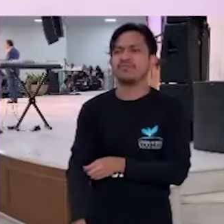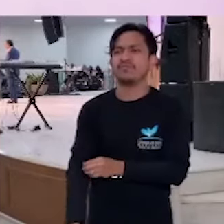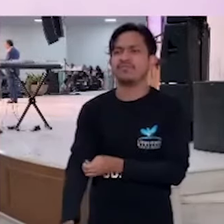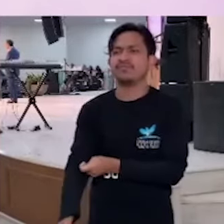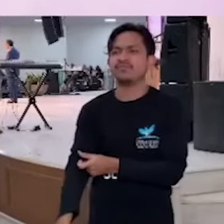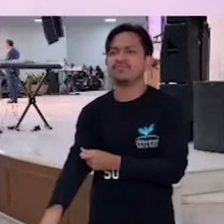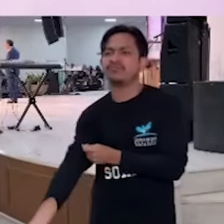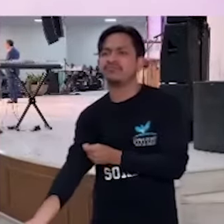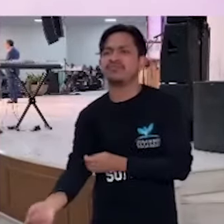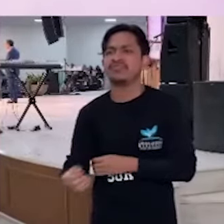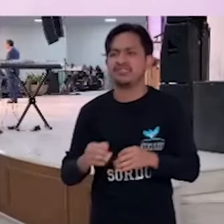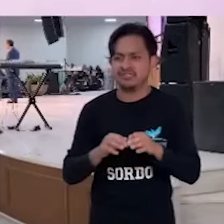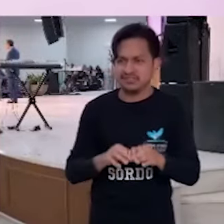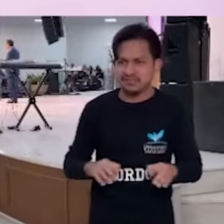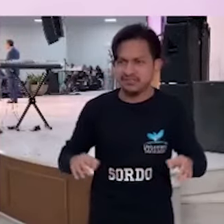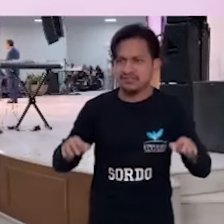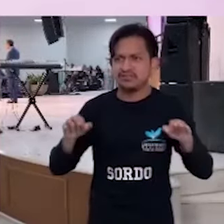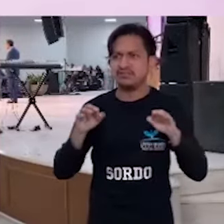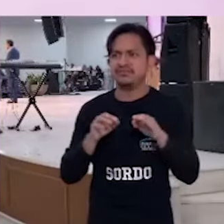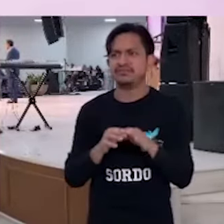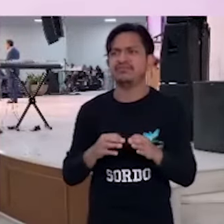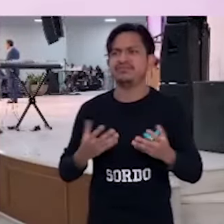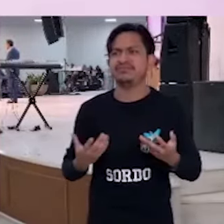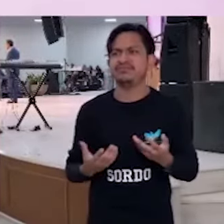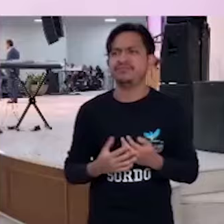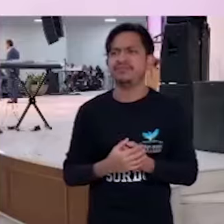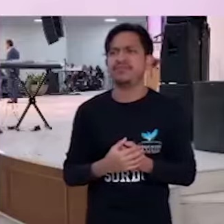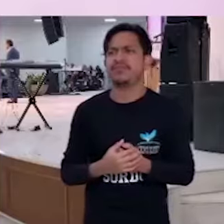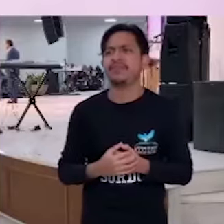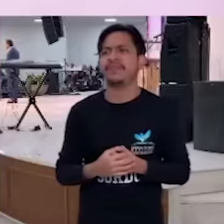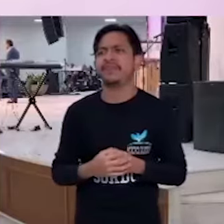delicado, podamos